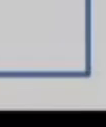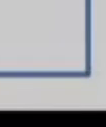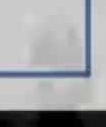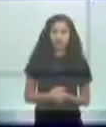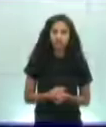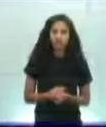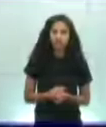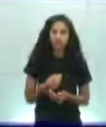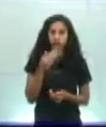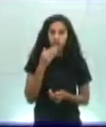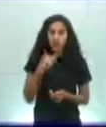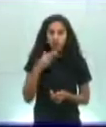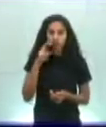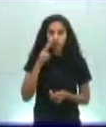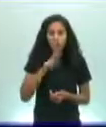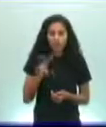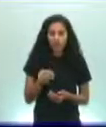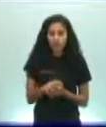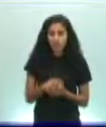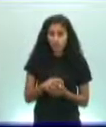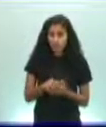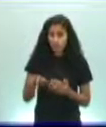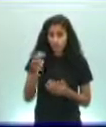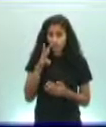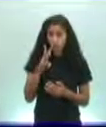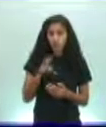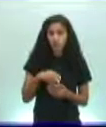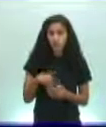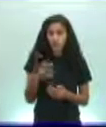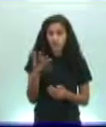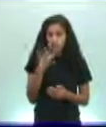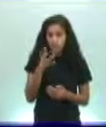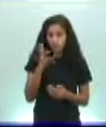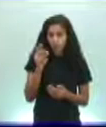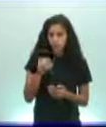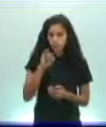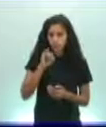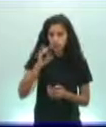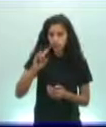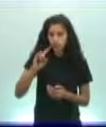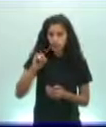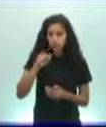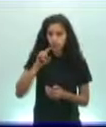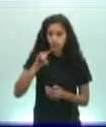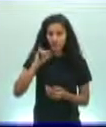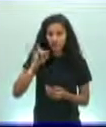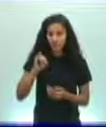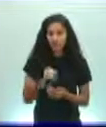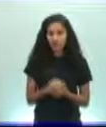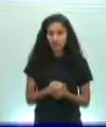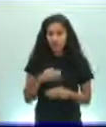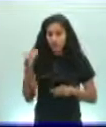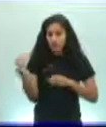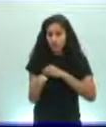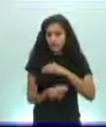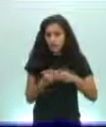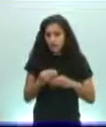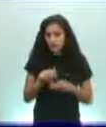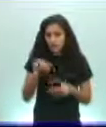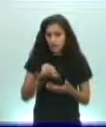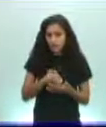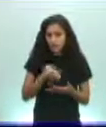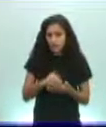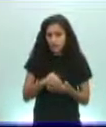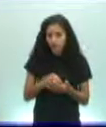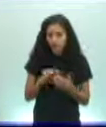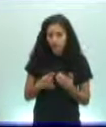¿Cómo hallar la raíz cúbica de 64,96? Pues si es la operación inversa de elevar al